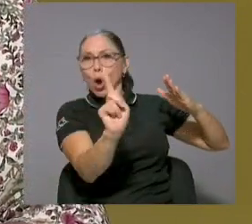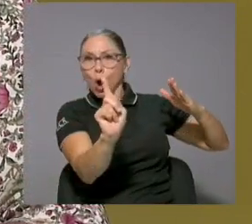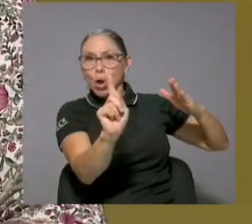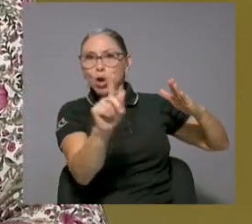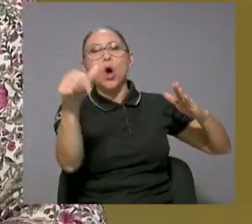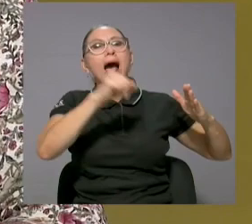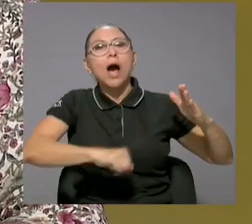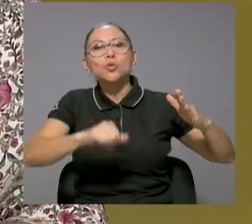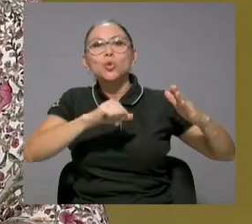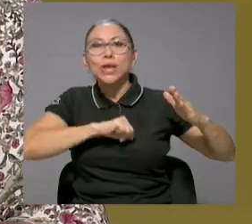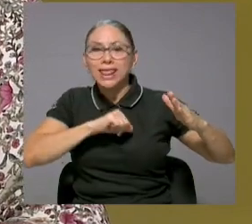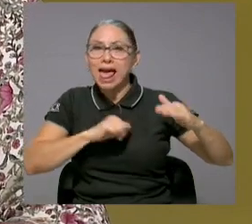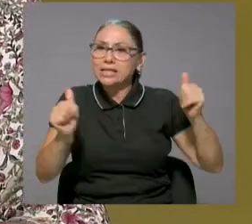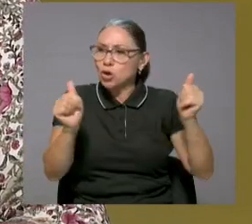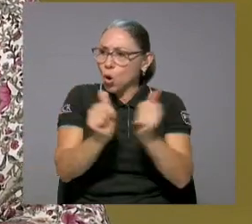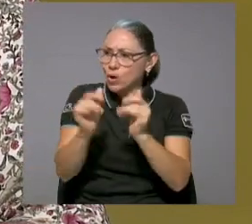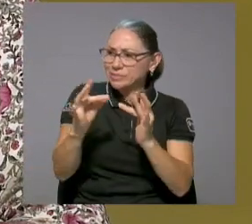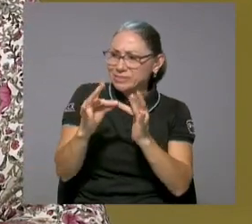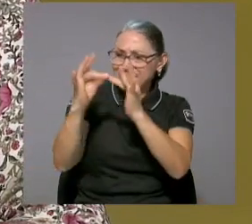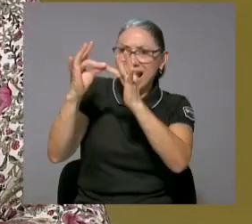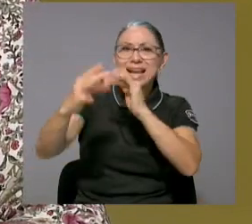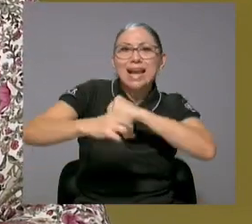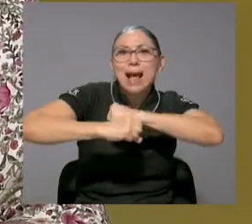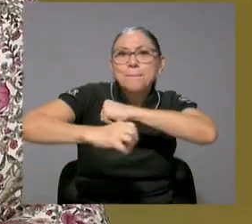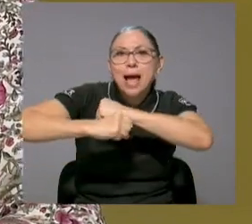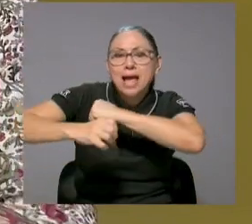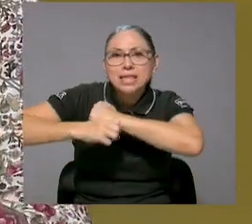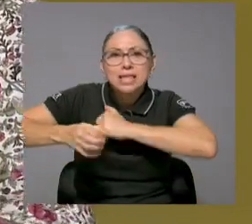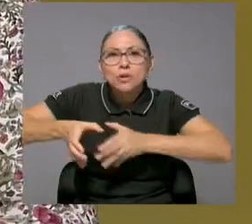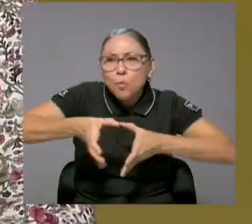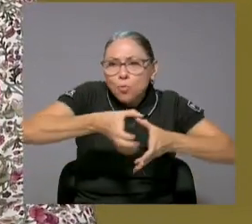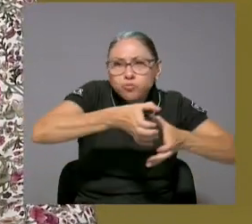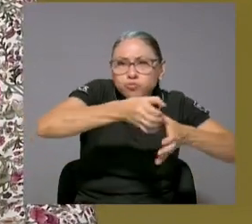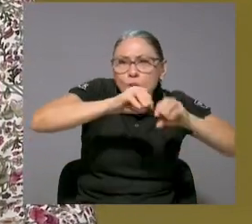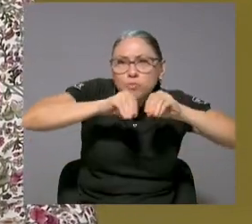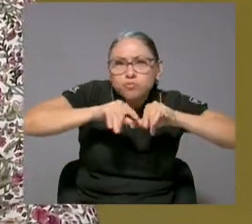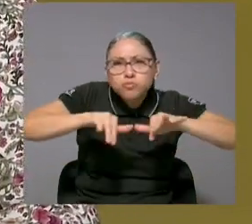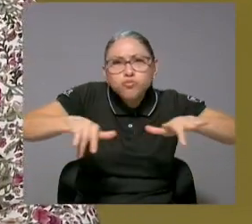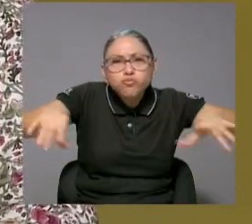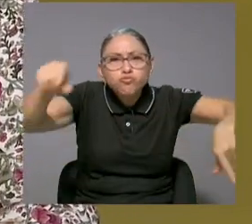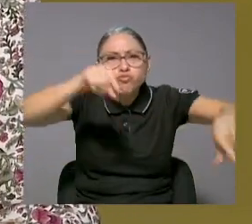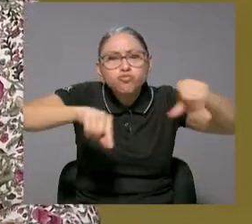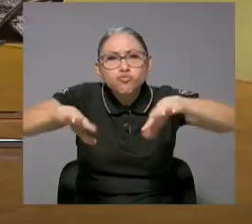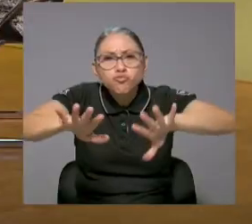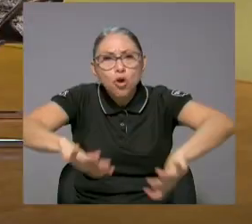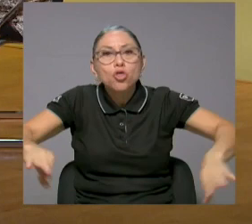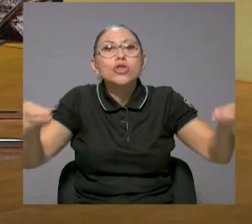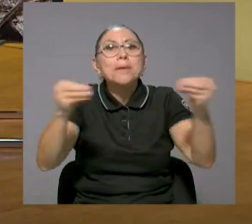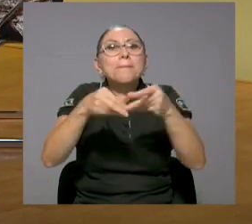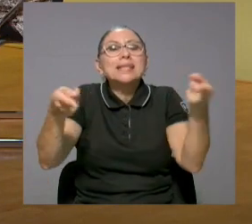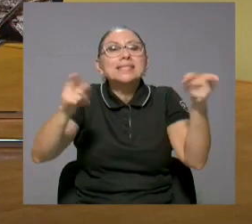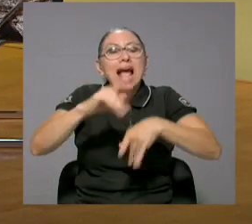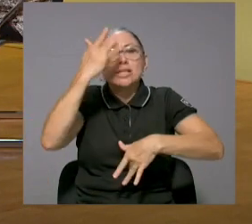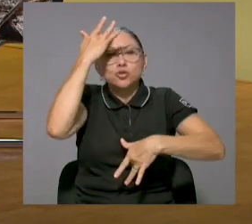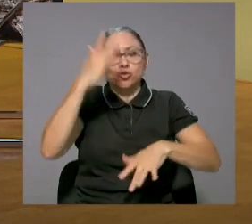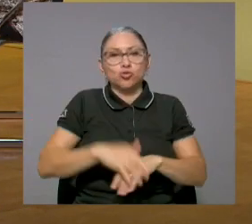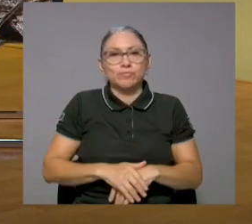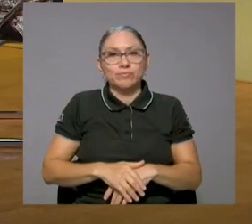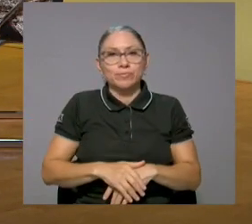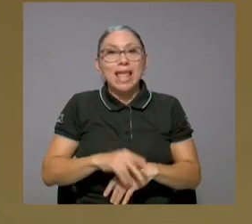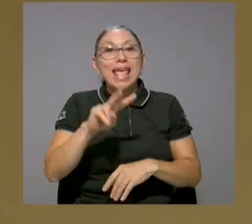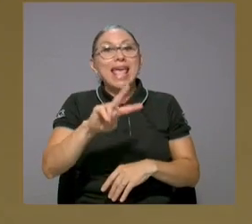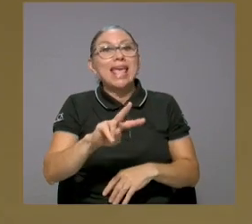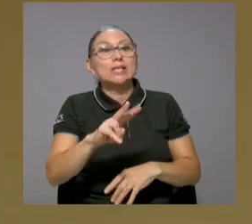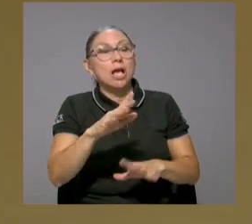algún tipo de campañas en las comunidades donde hay más casos. Eso en primer lugar. El segundo lugar... Tal vez el segundo